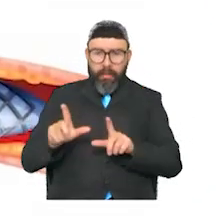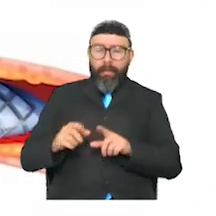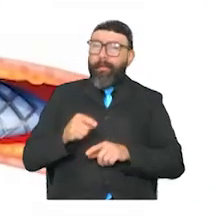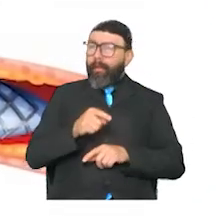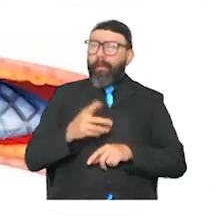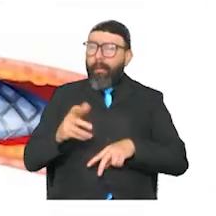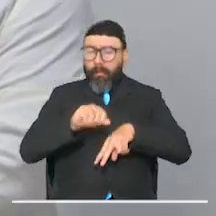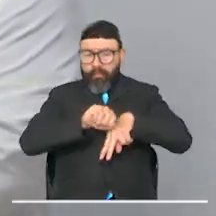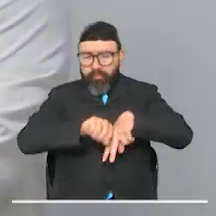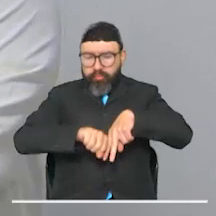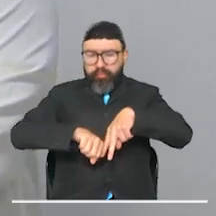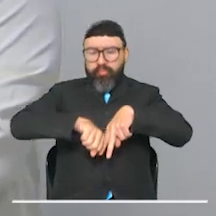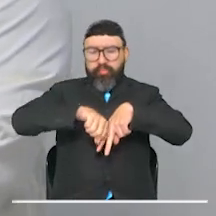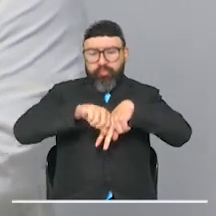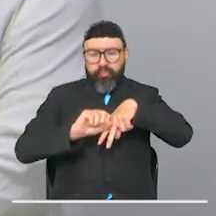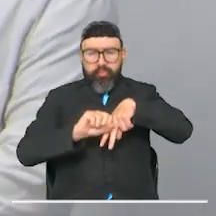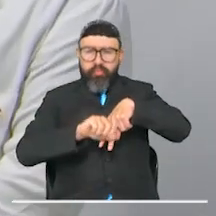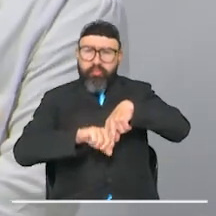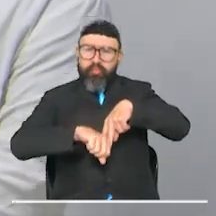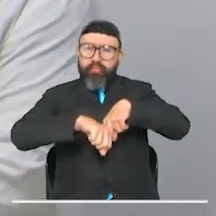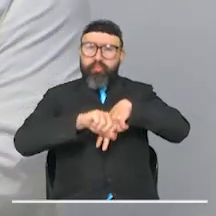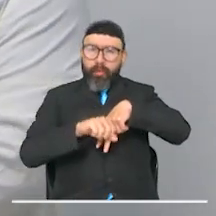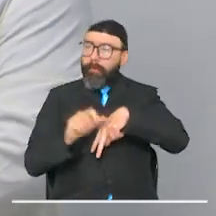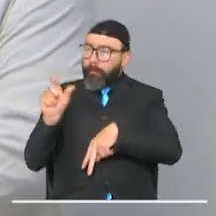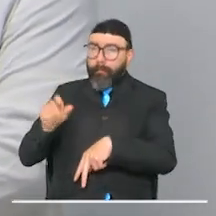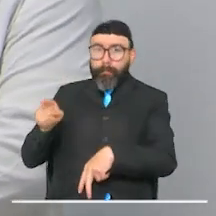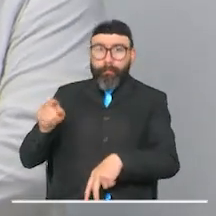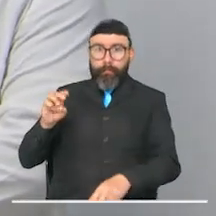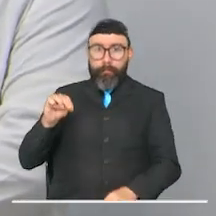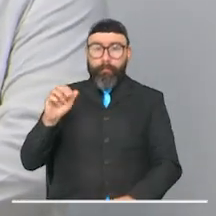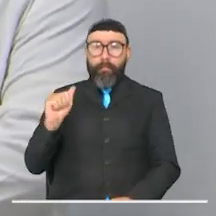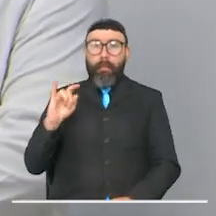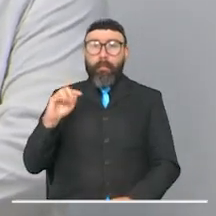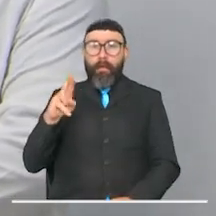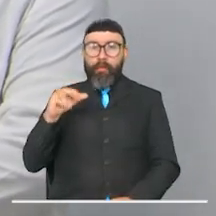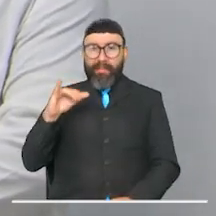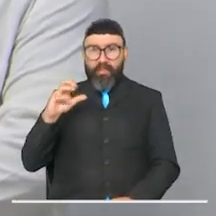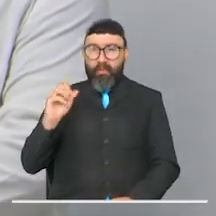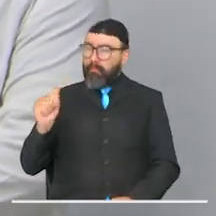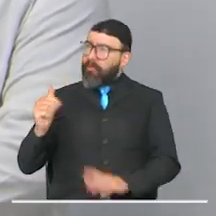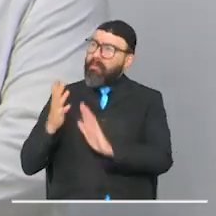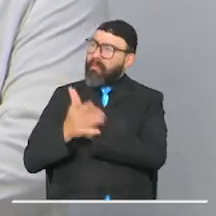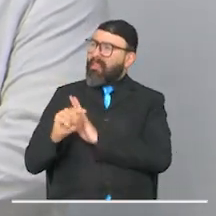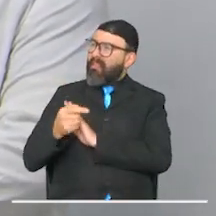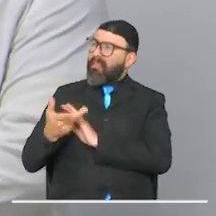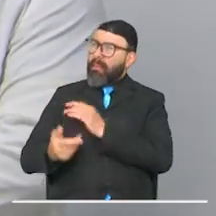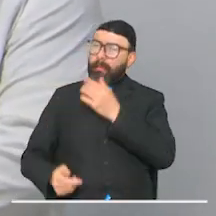Mauricio nos va a contar Pues un poco En qué consisten estos estudios diagnósticos